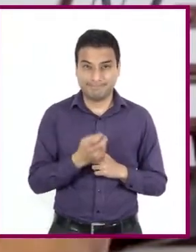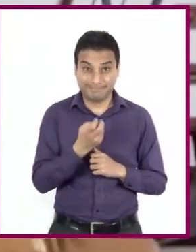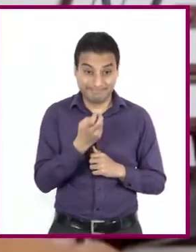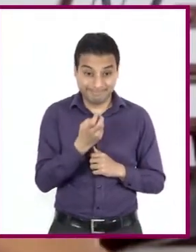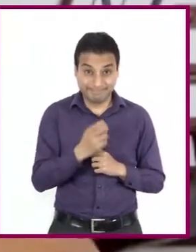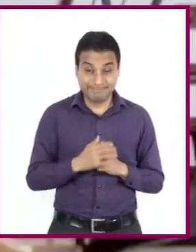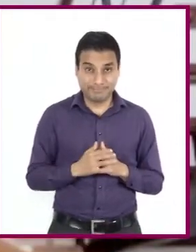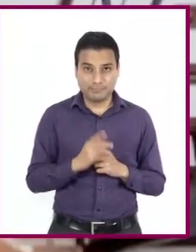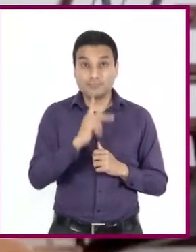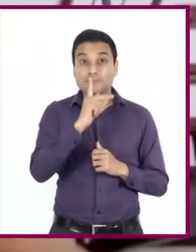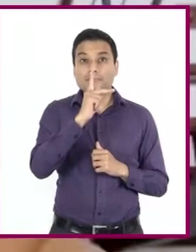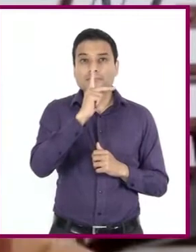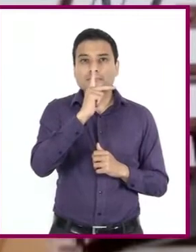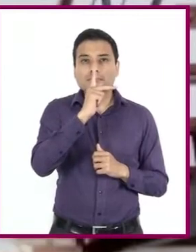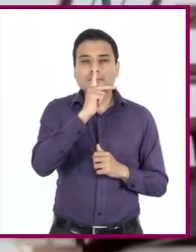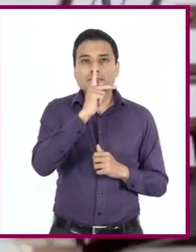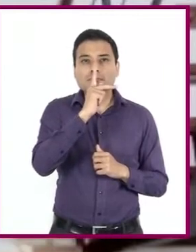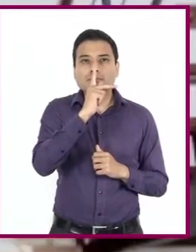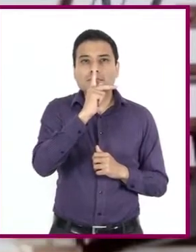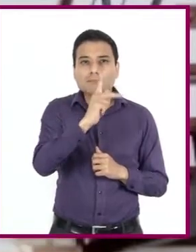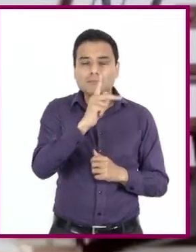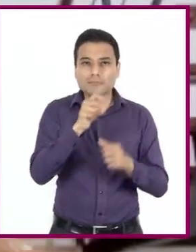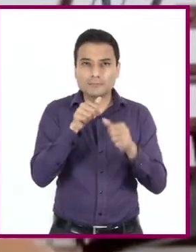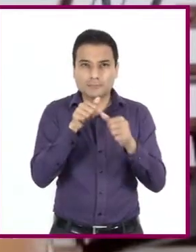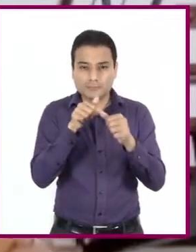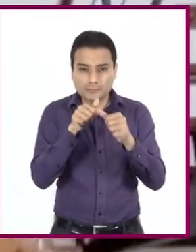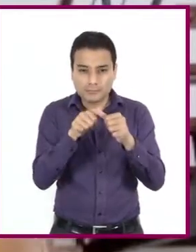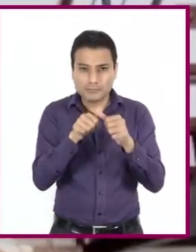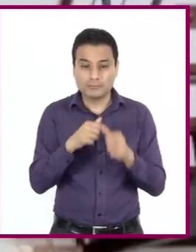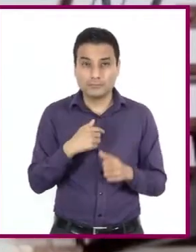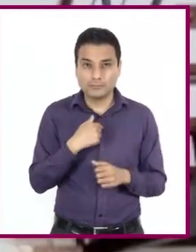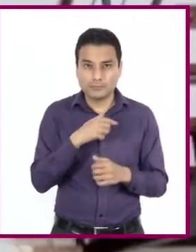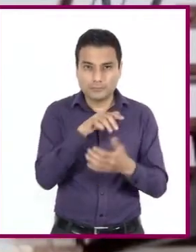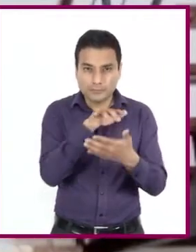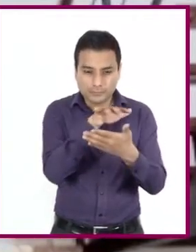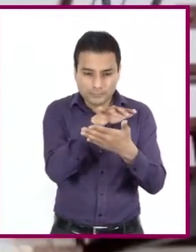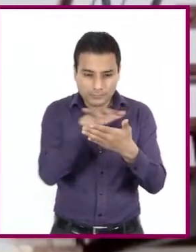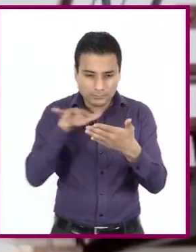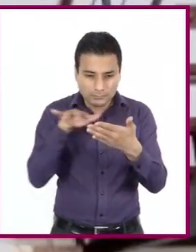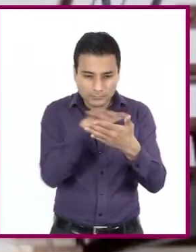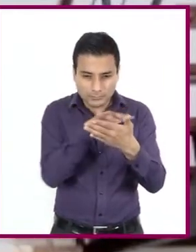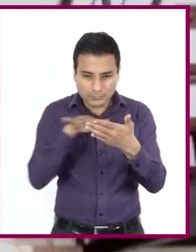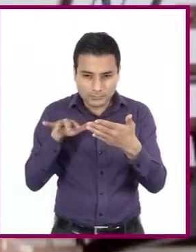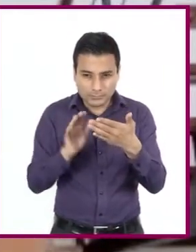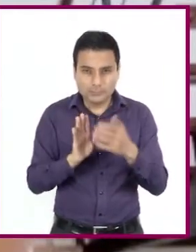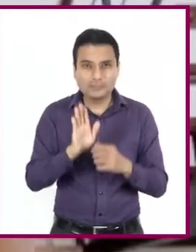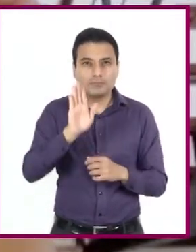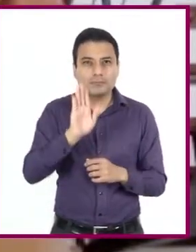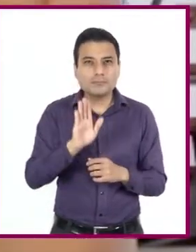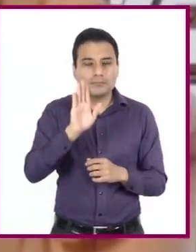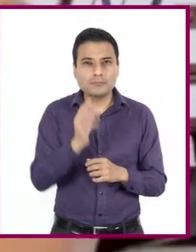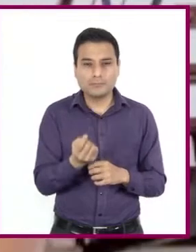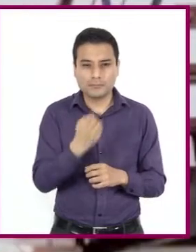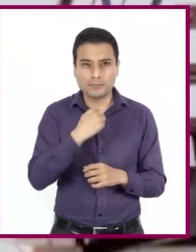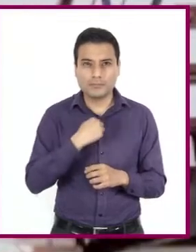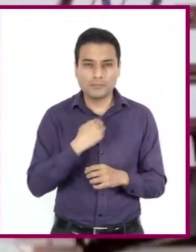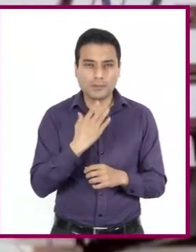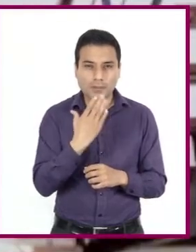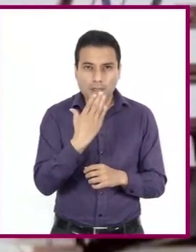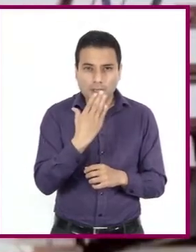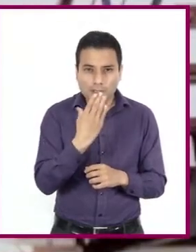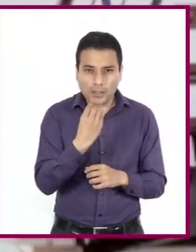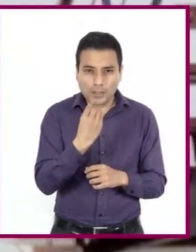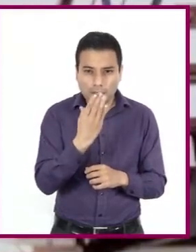palabras nos están hablando a los ojos, esas escrituras nos van a hablar y nos van a permitir imaginar quién